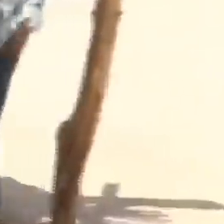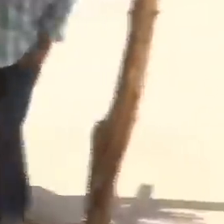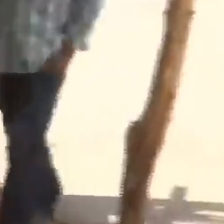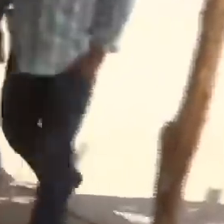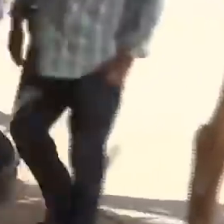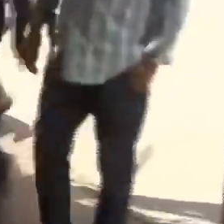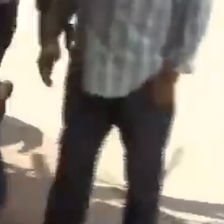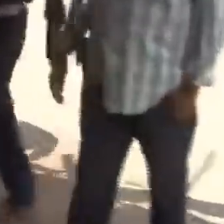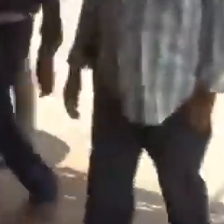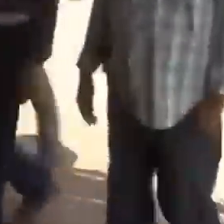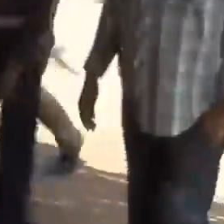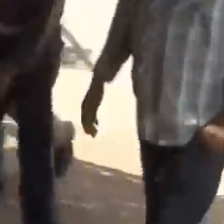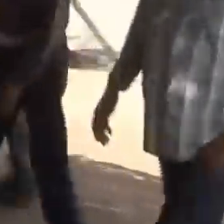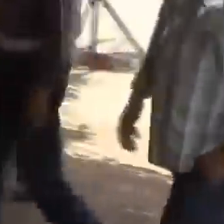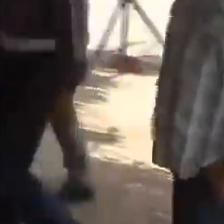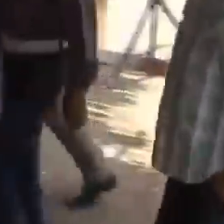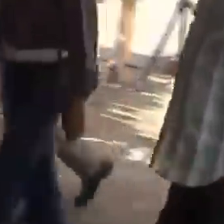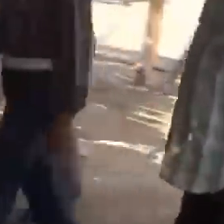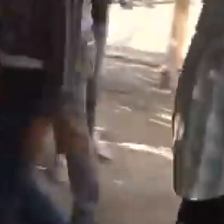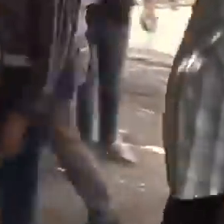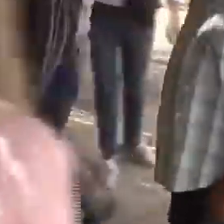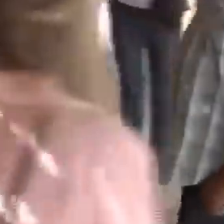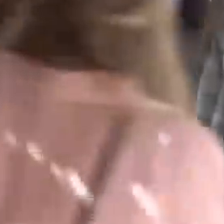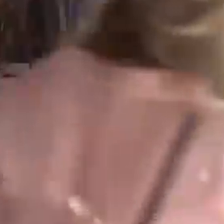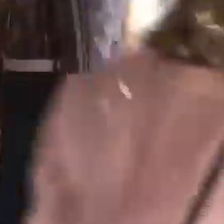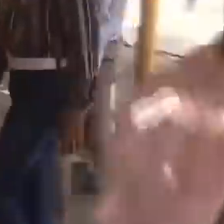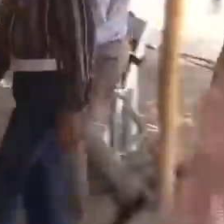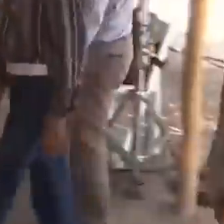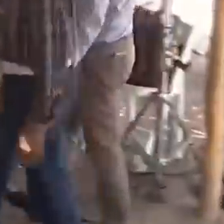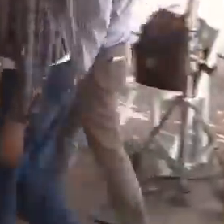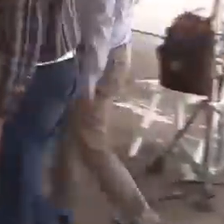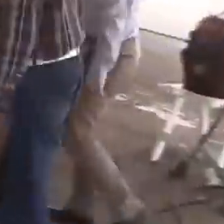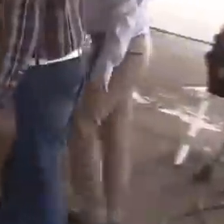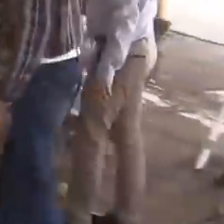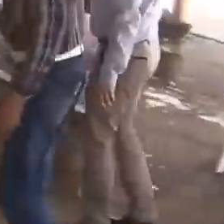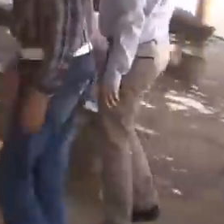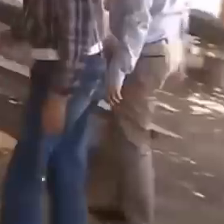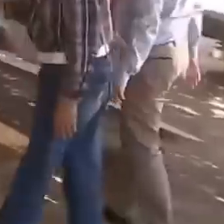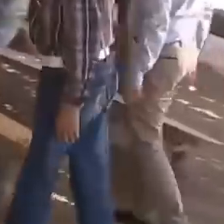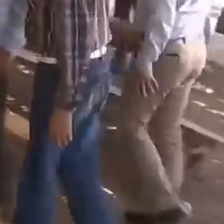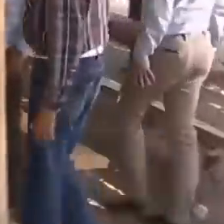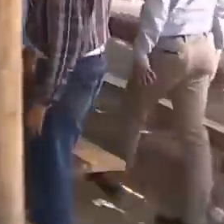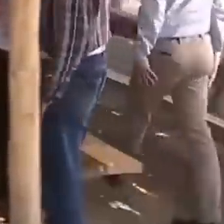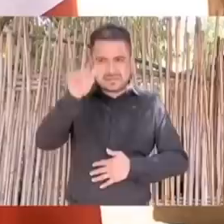está cumpliendo con las promesas que hace a la gente del pueblo.